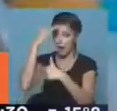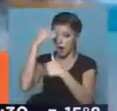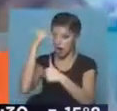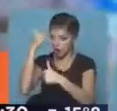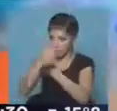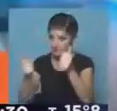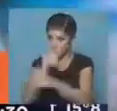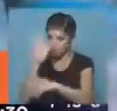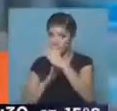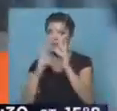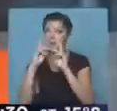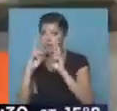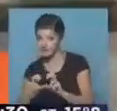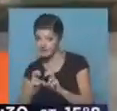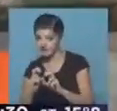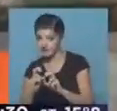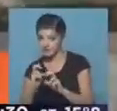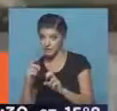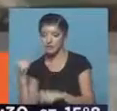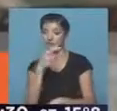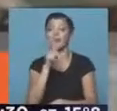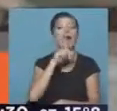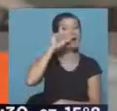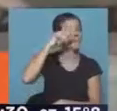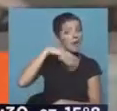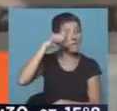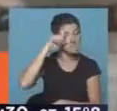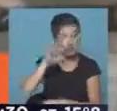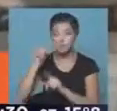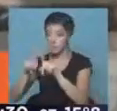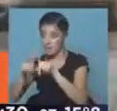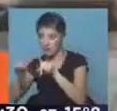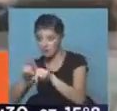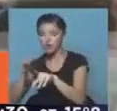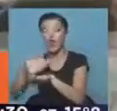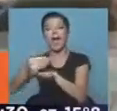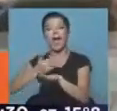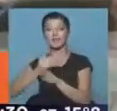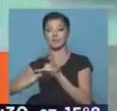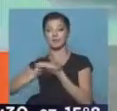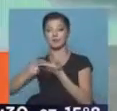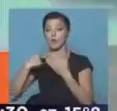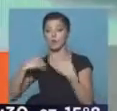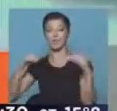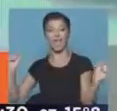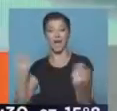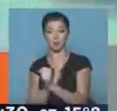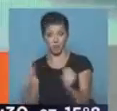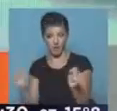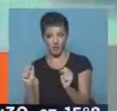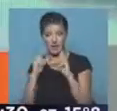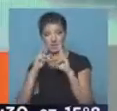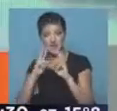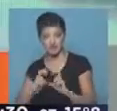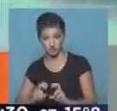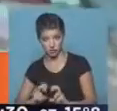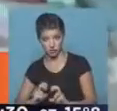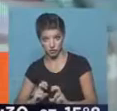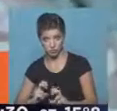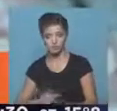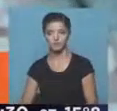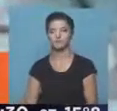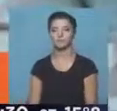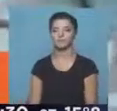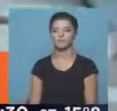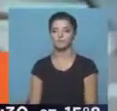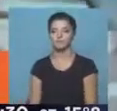Para poder ser investigado por la Corte, el Congreso lo tiene que autorizar, diputados lo tiene que autorizar, tiene que haber un inicio de